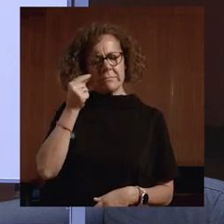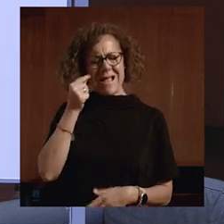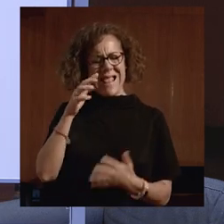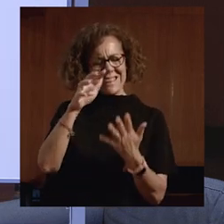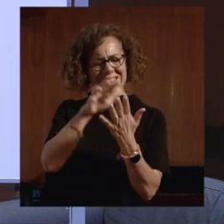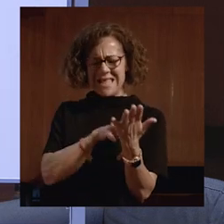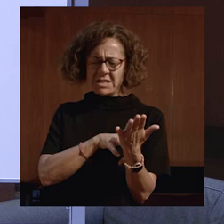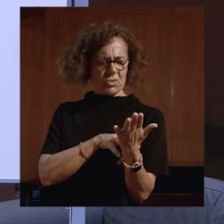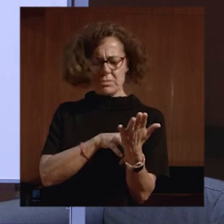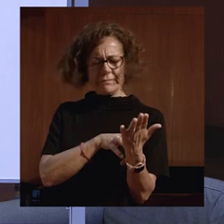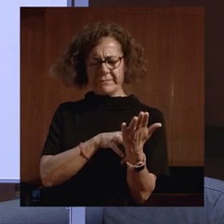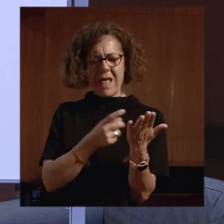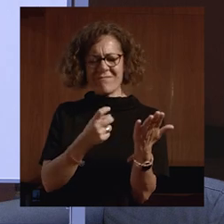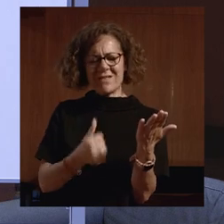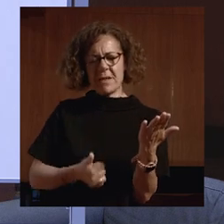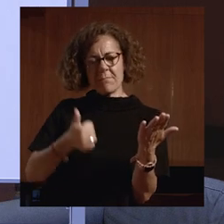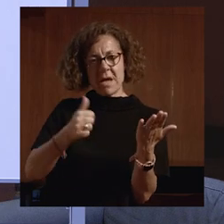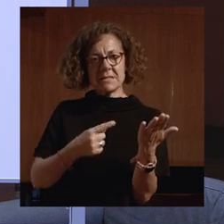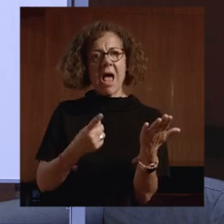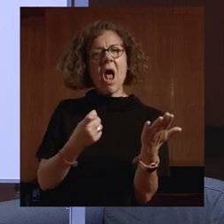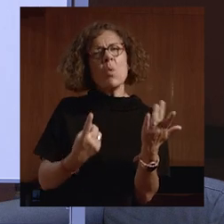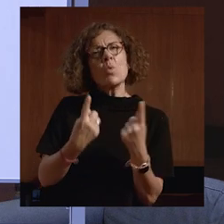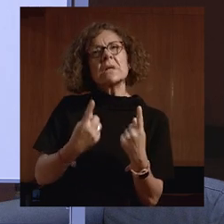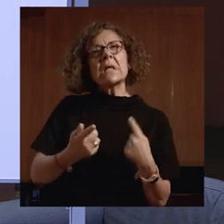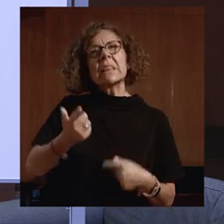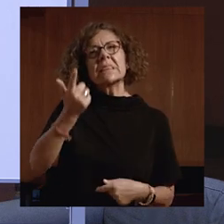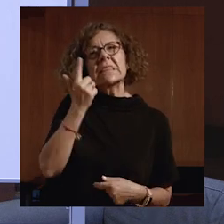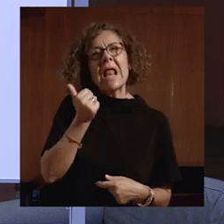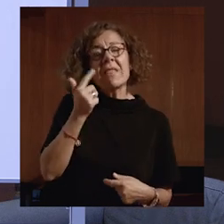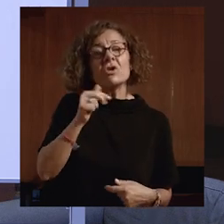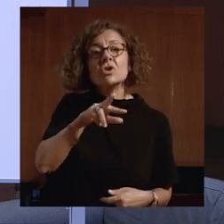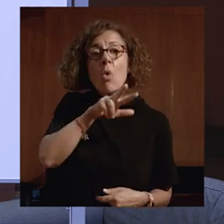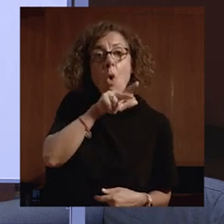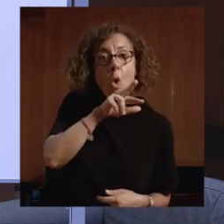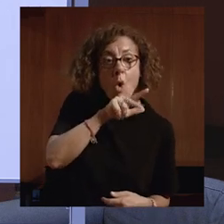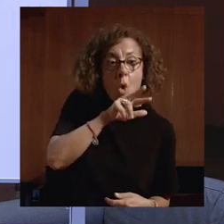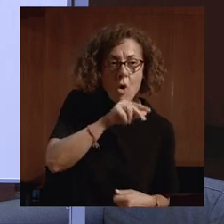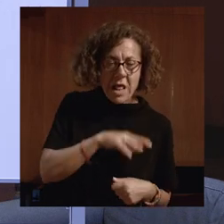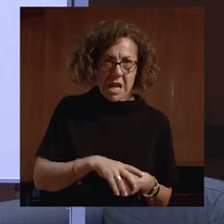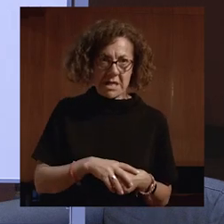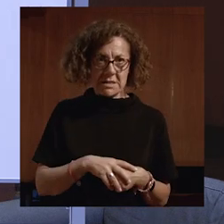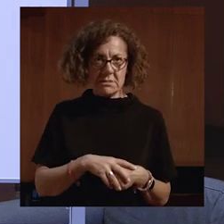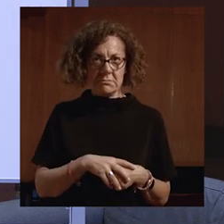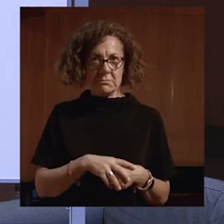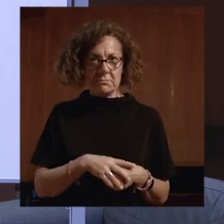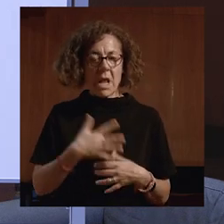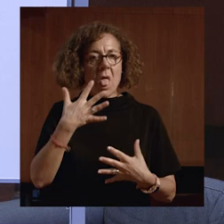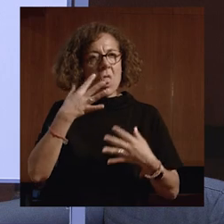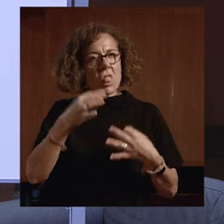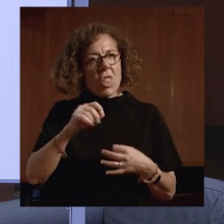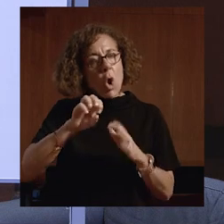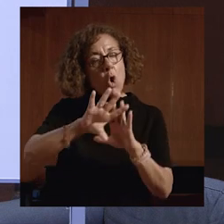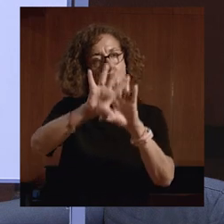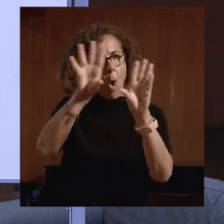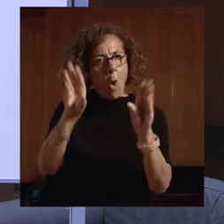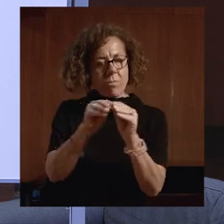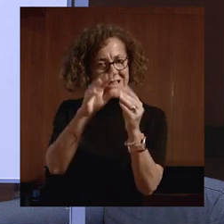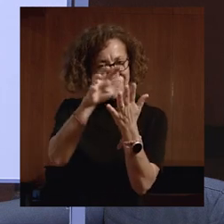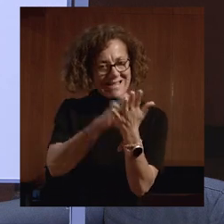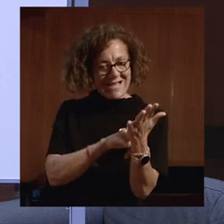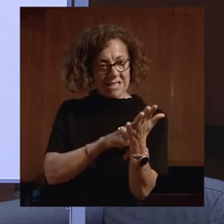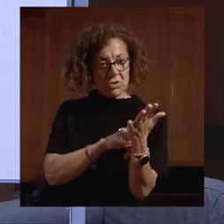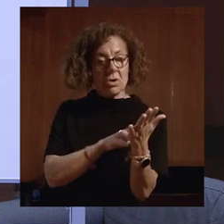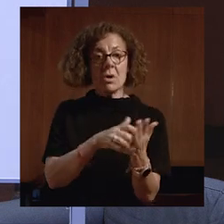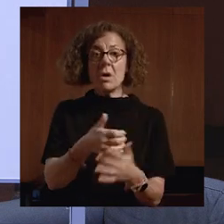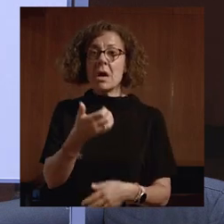no es suficiente, que había unas ciertas tradiciones orales que se daba por sentado que iban a completar el texto. Y si uno se va